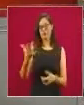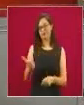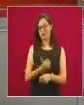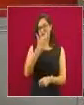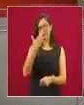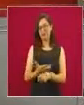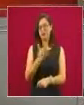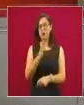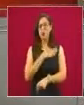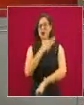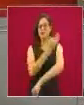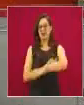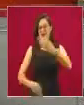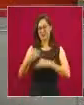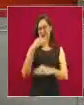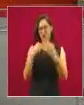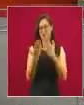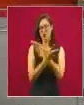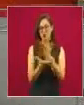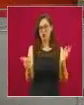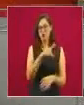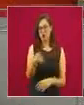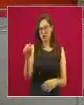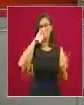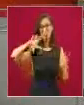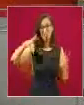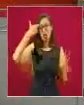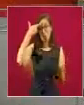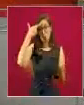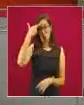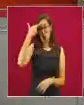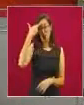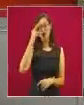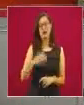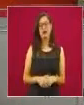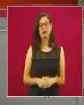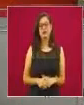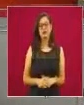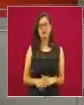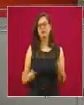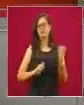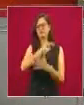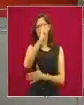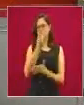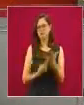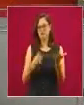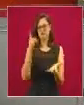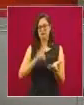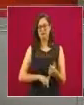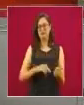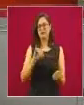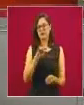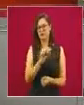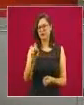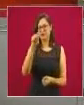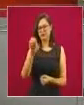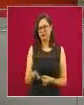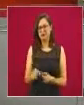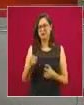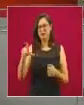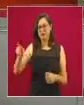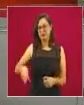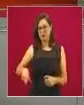ustedes. Bueno, como ustedes recordarán, como dijo ya la secretaria, todos estos programas que las diferentes dependencias